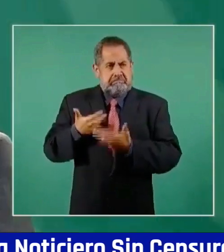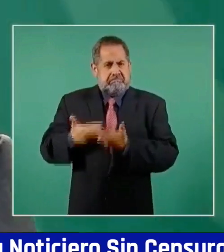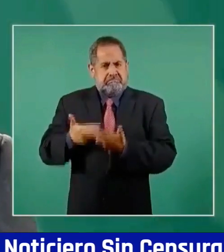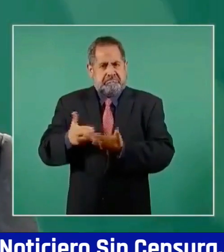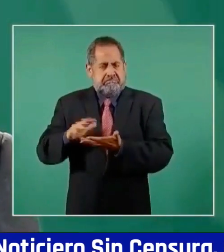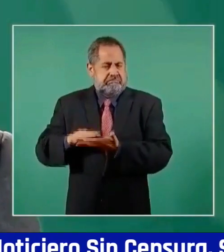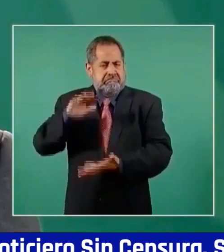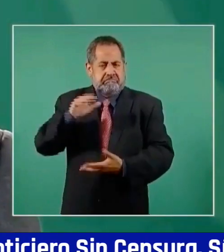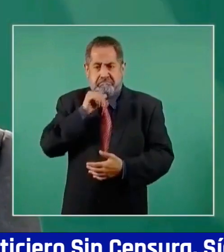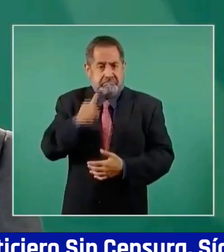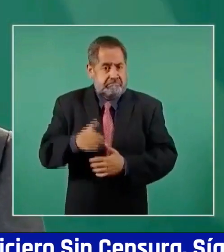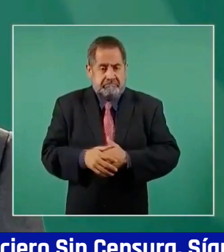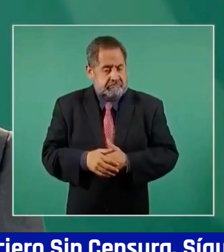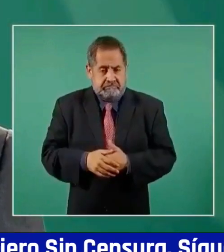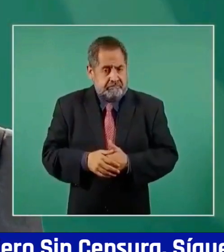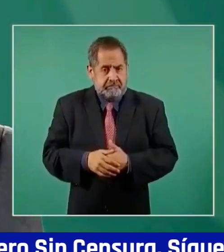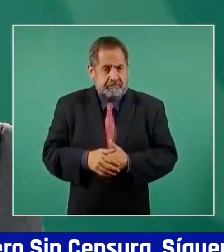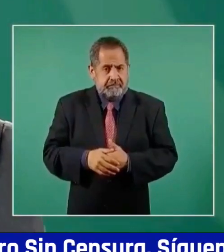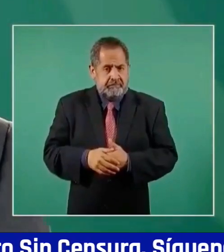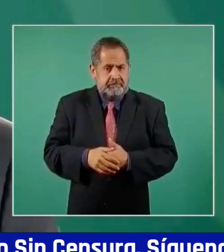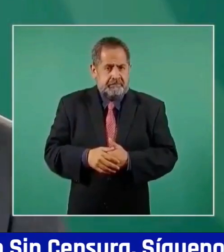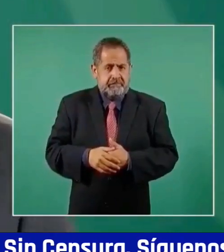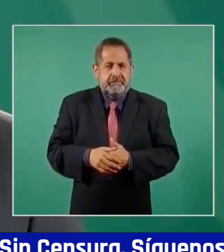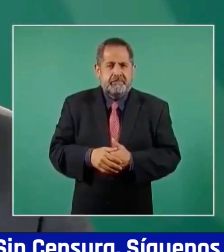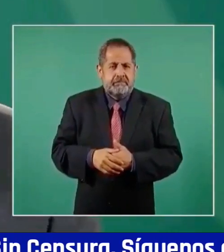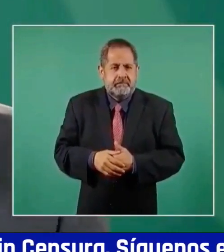de que en vez de